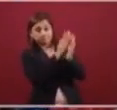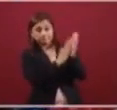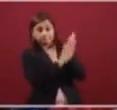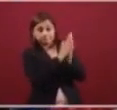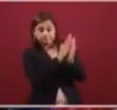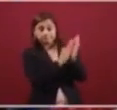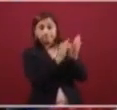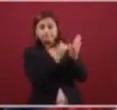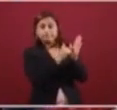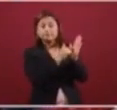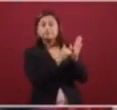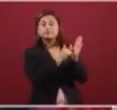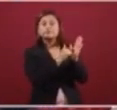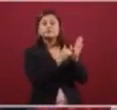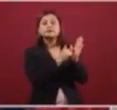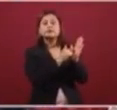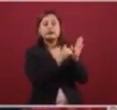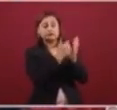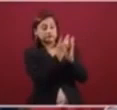lo devastaron